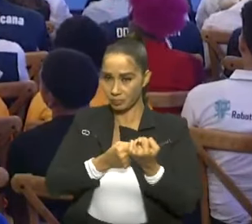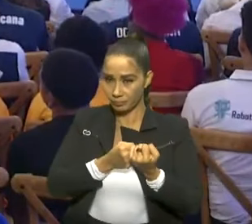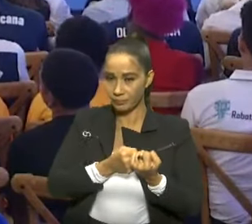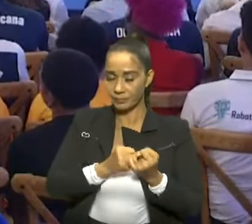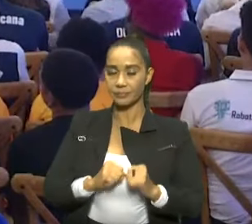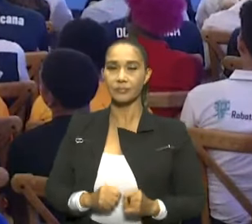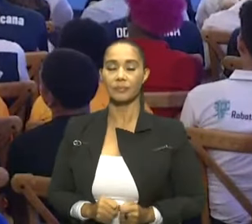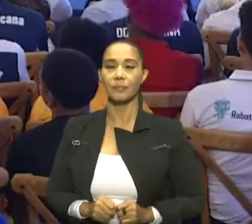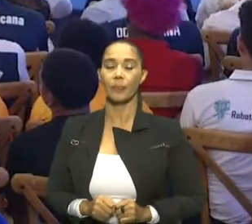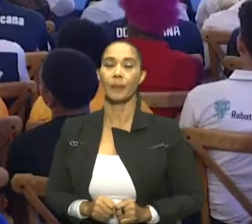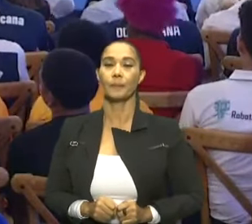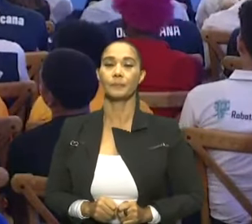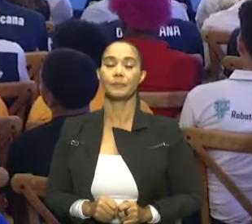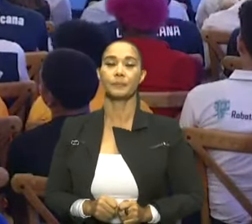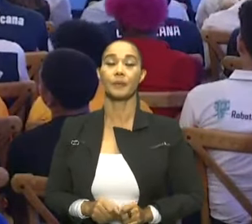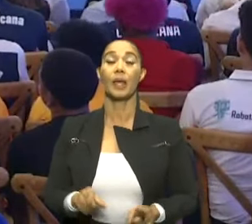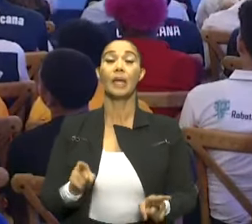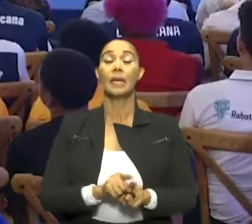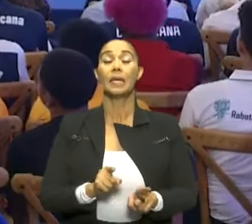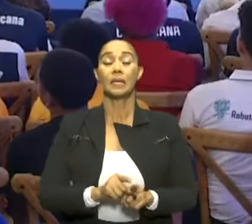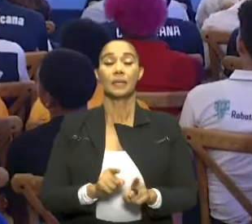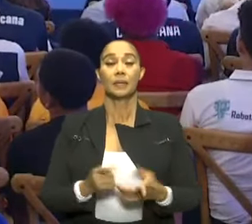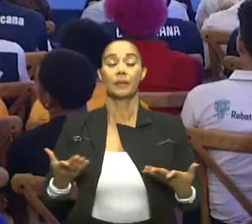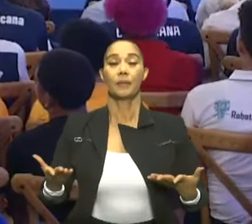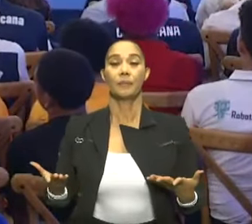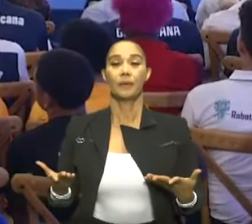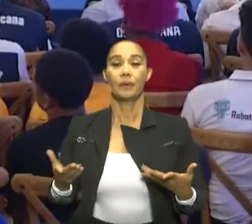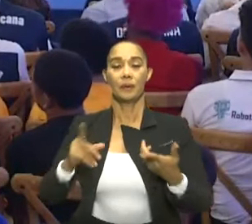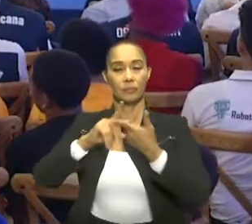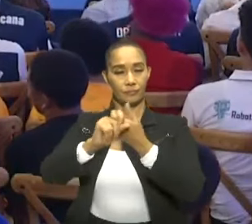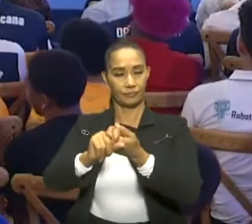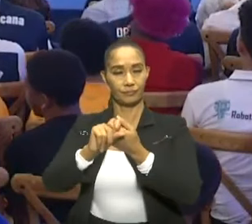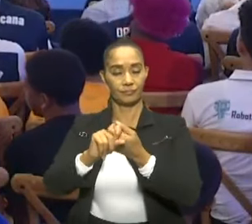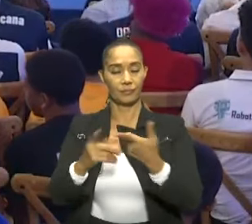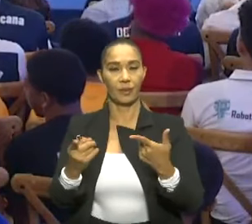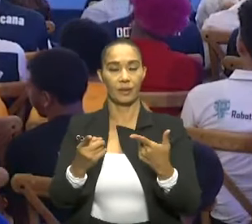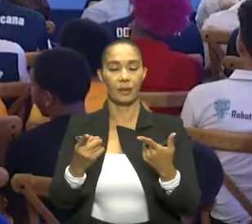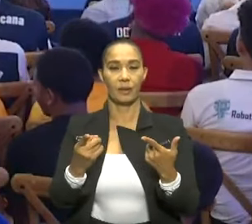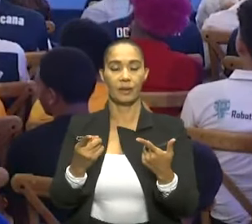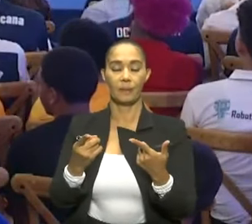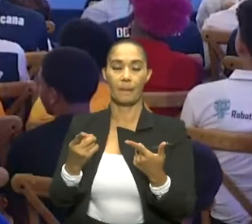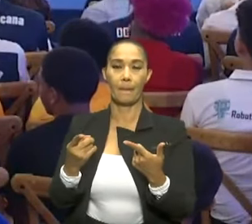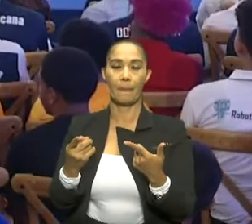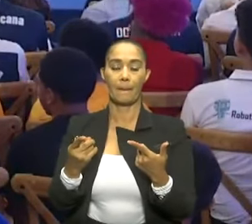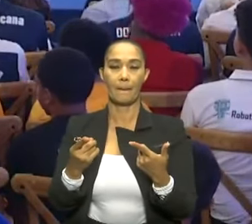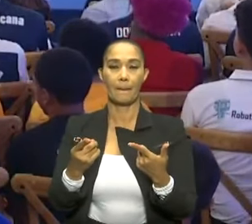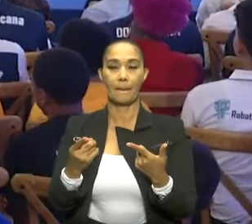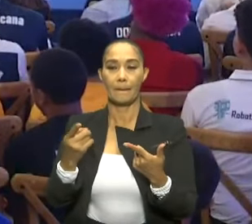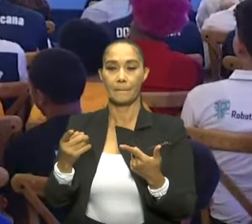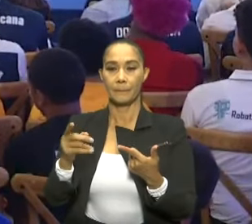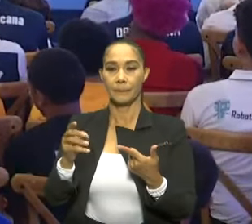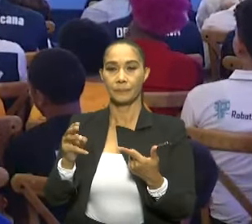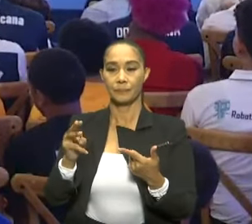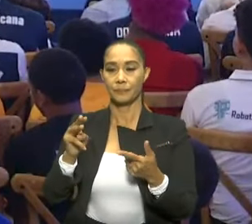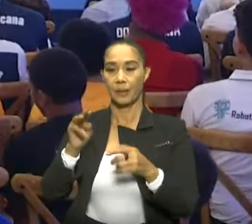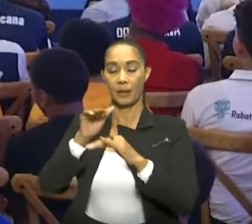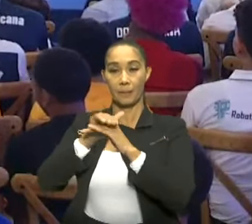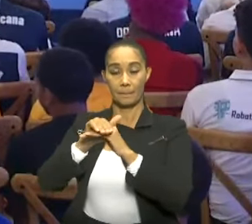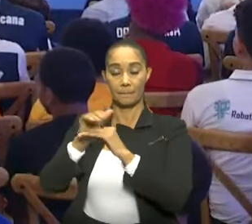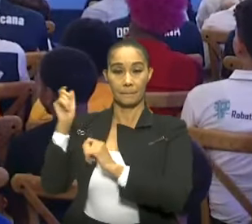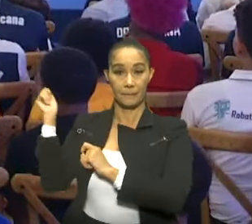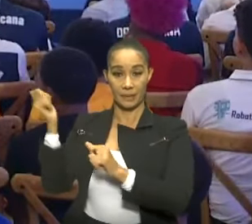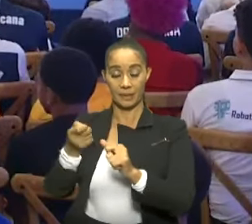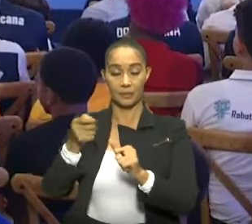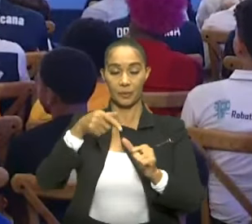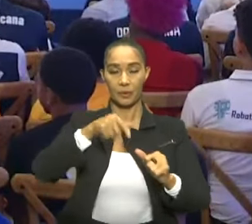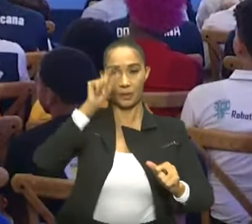también unas relaciones que hemos estrechado entre el Major League Baseball y